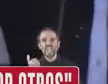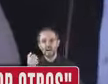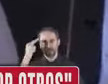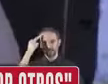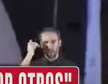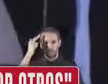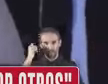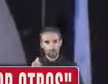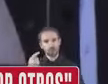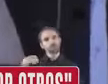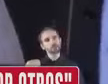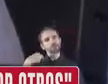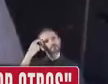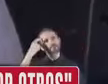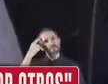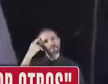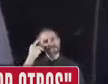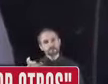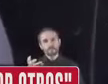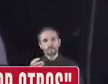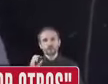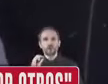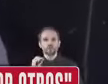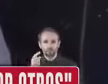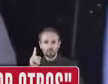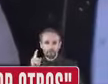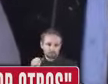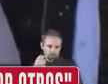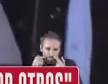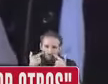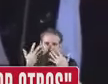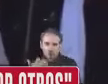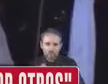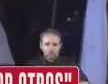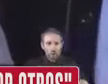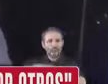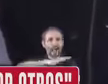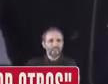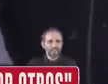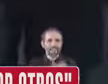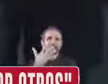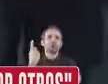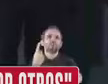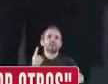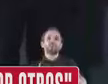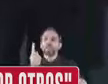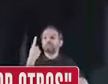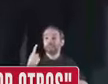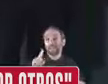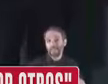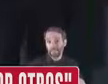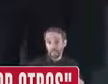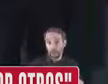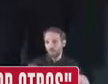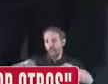yo lo graficó en avellaneda con 5 minutos del primer tiempo entramos los 5 minutos